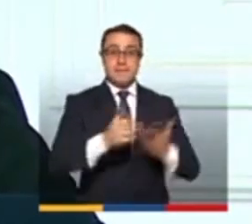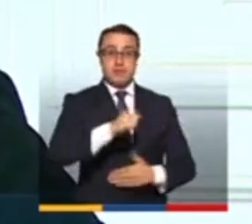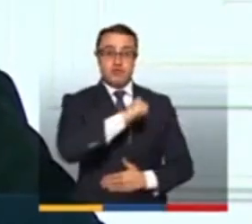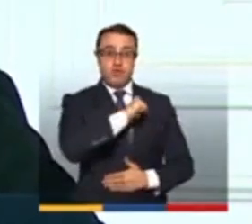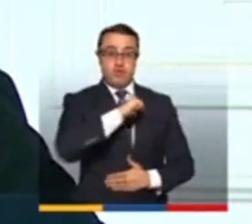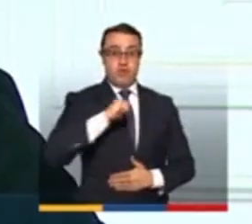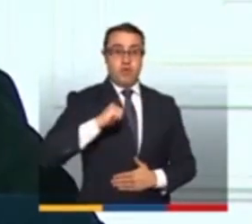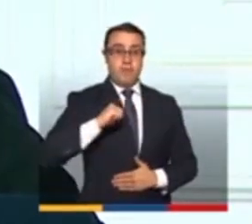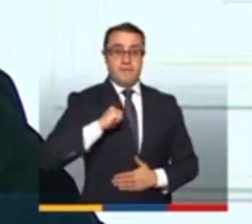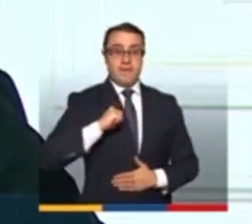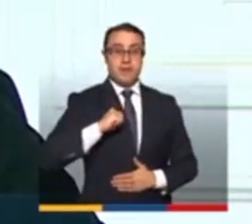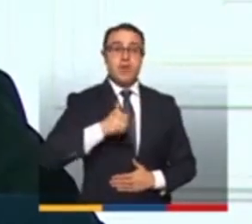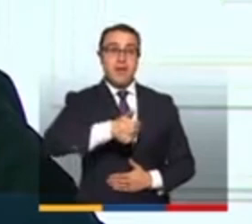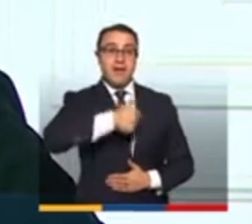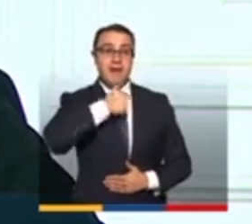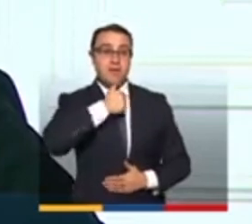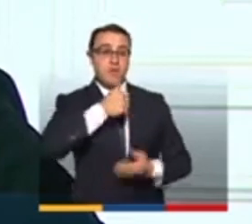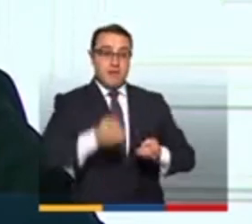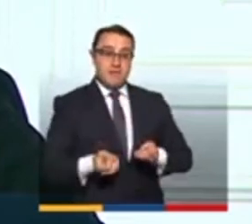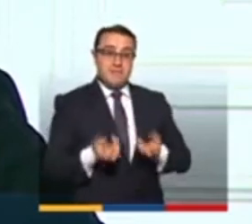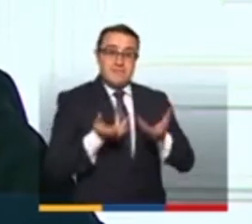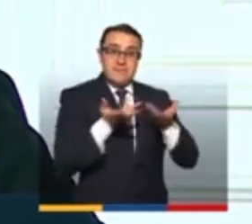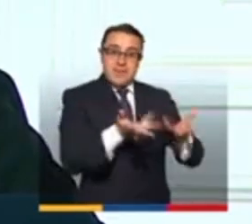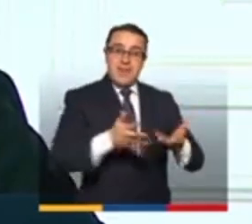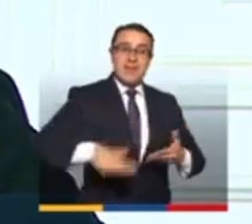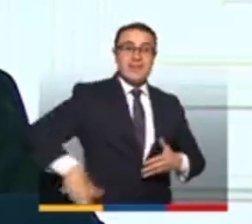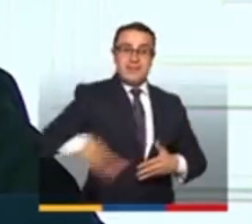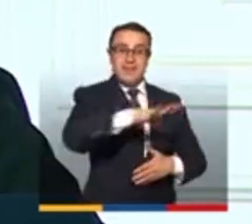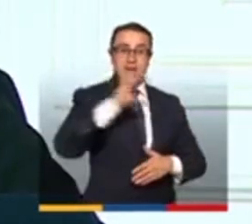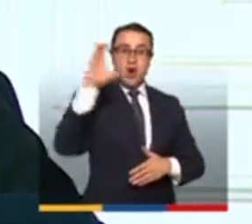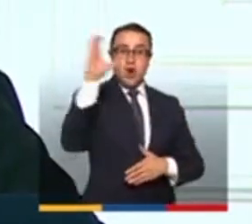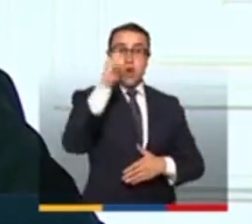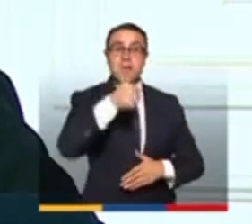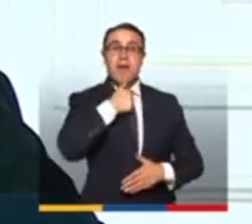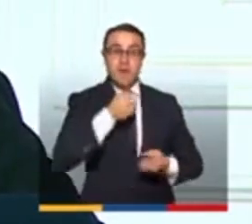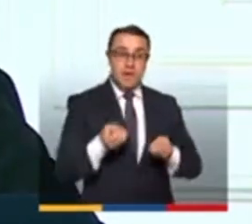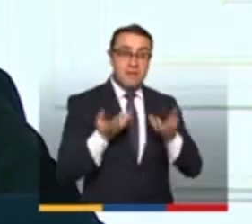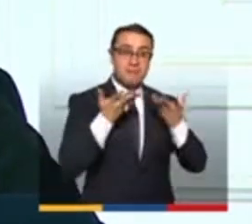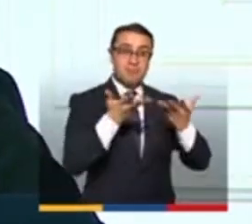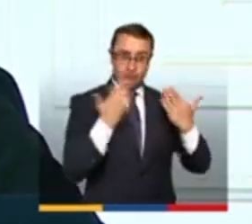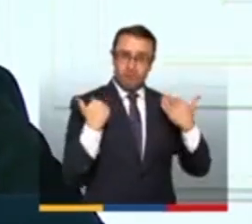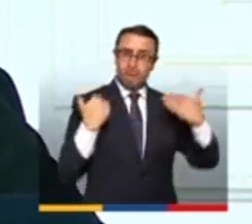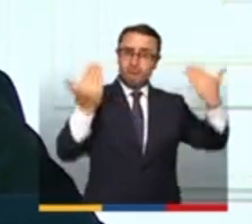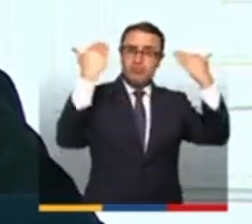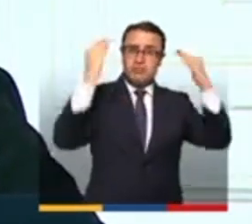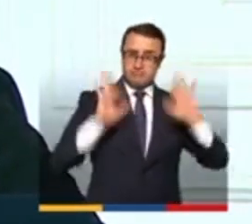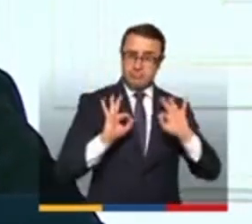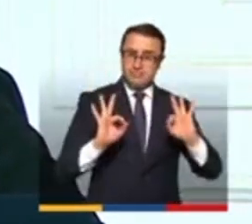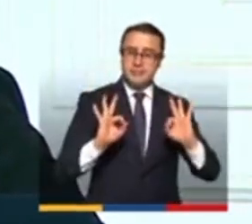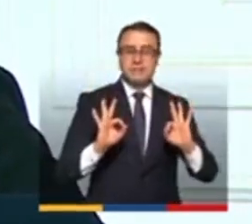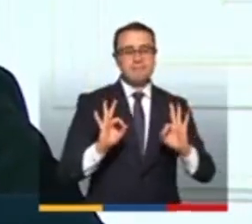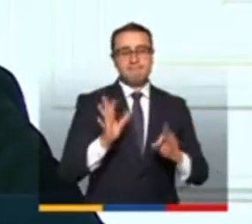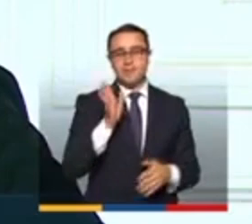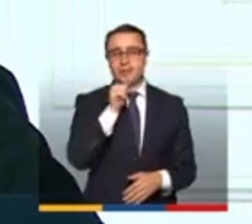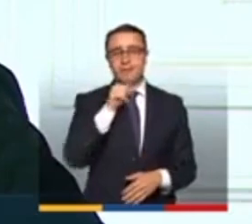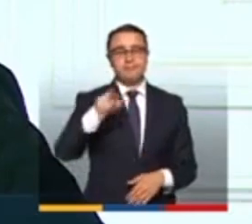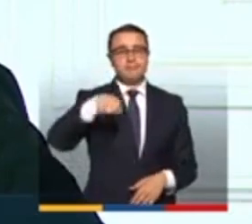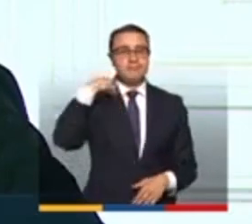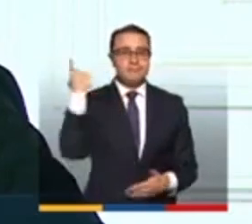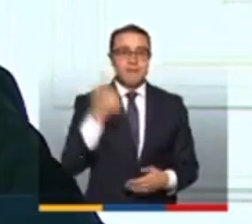fracasó en el sentido de llevarle a la sociedad colombiana agua de calidad, que no